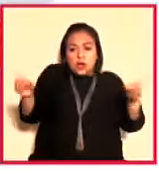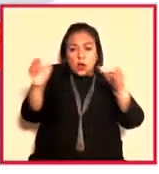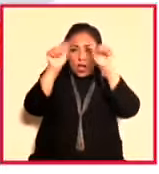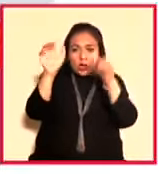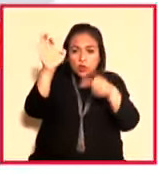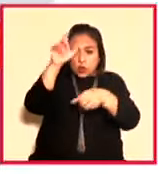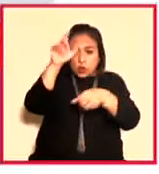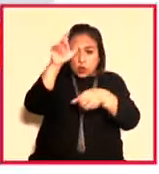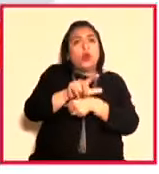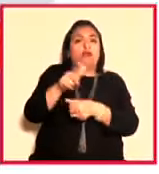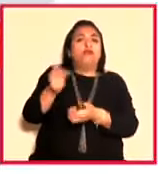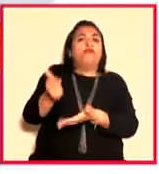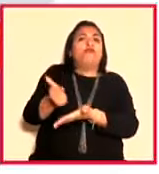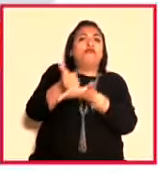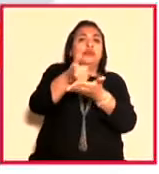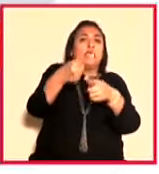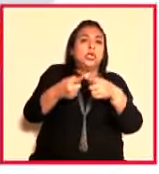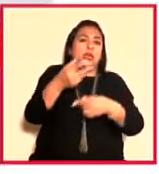este festival.